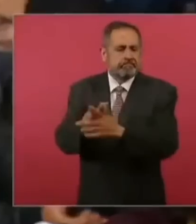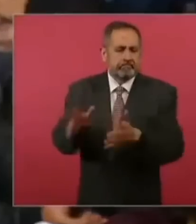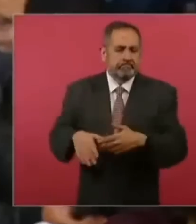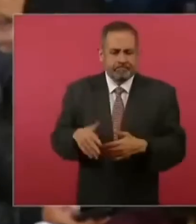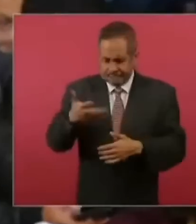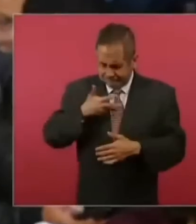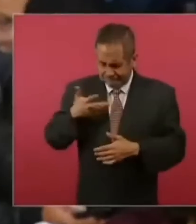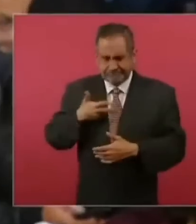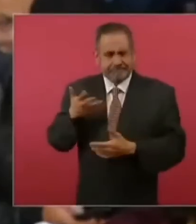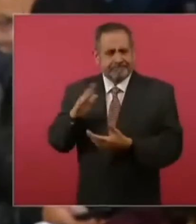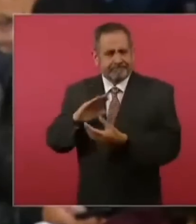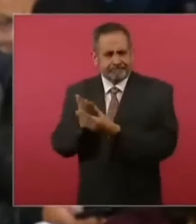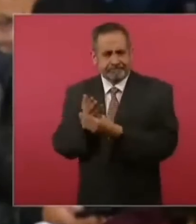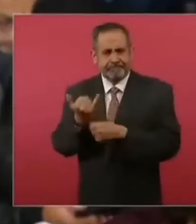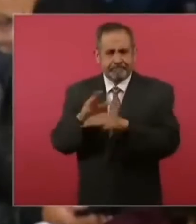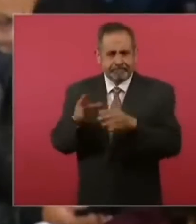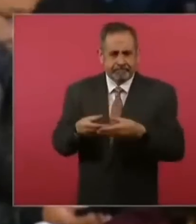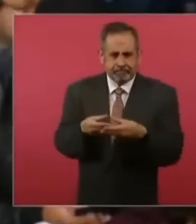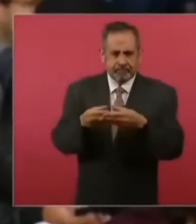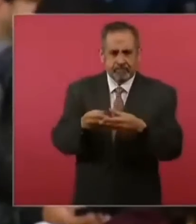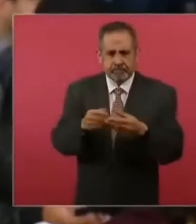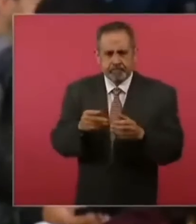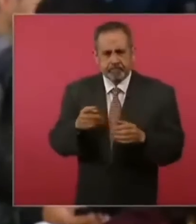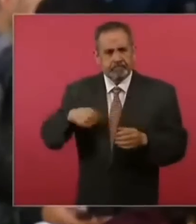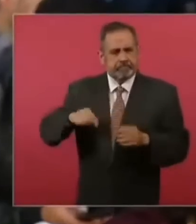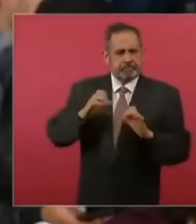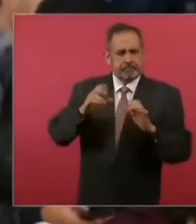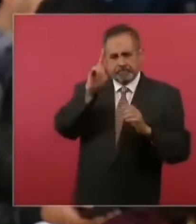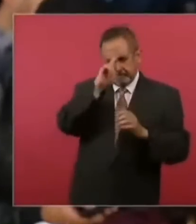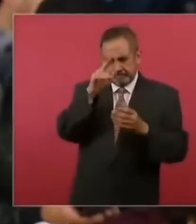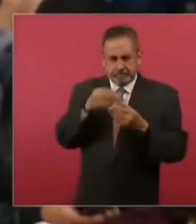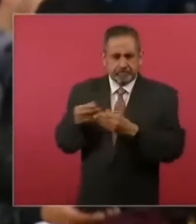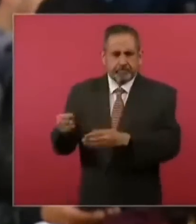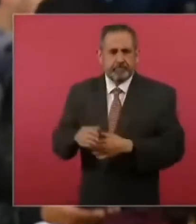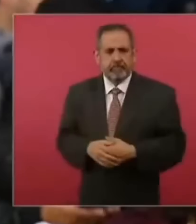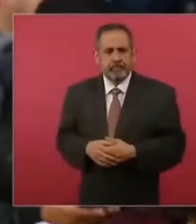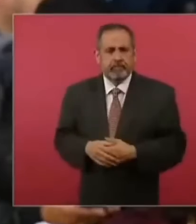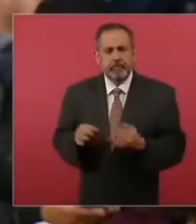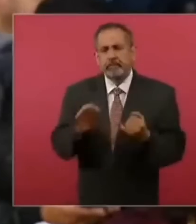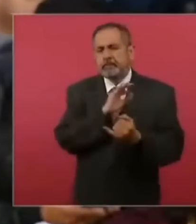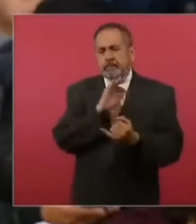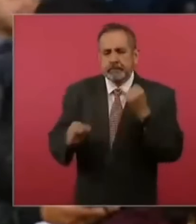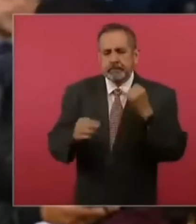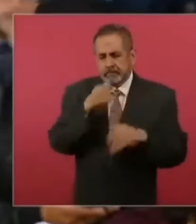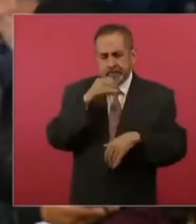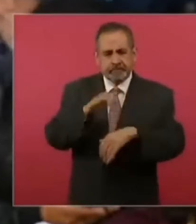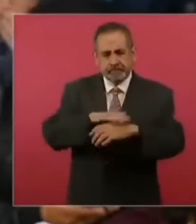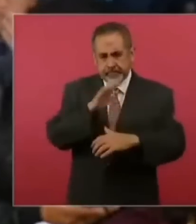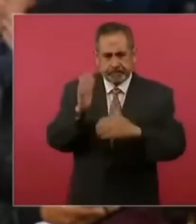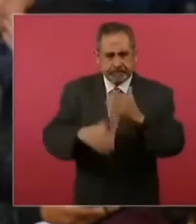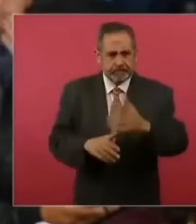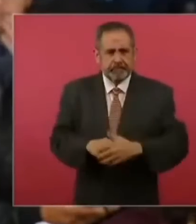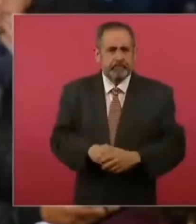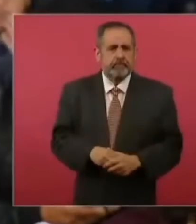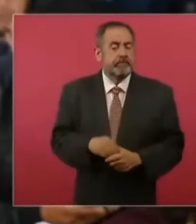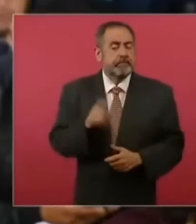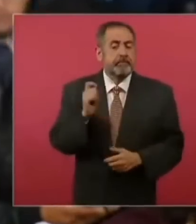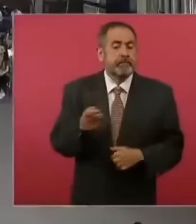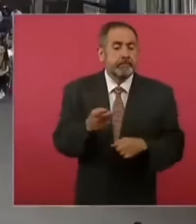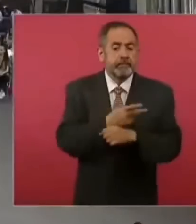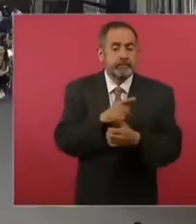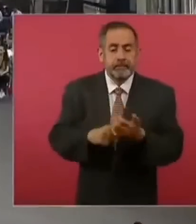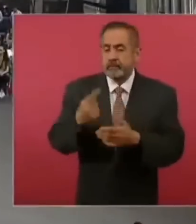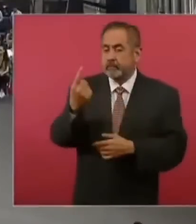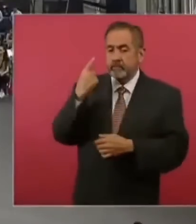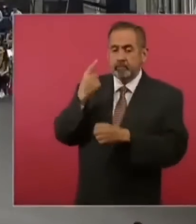con la información, hay que saber ser prudentes. Y pues bueno, por último, ya para terminar, resulta que